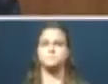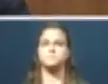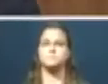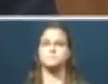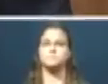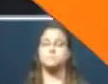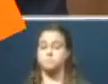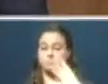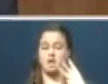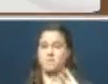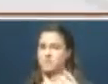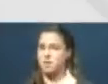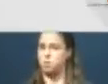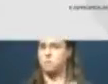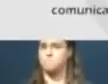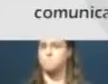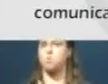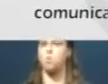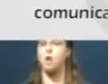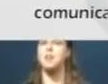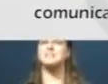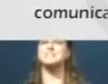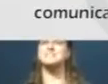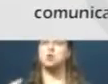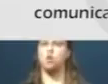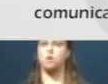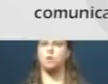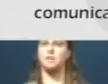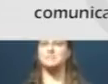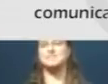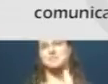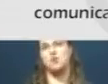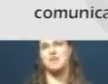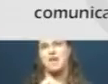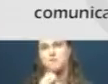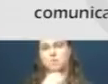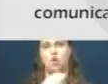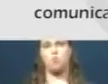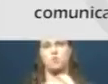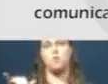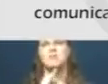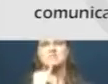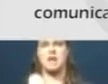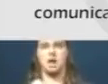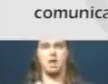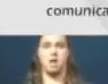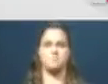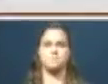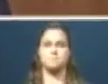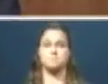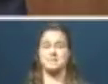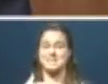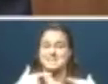una tercera gran prioridad de nuestra estrategia innovadora es la de las tecnologías de la información y comunicación y la energía el